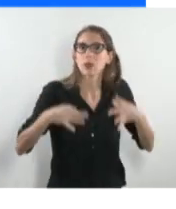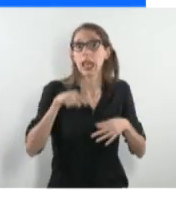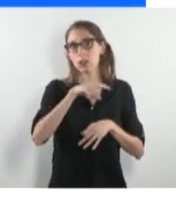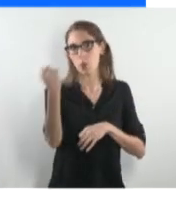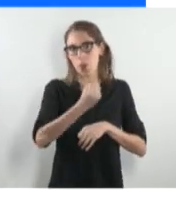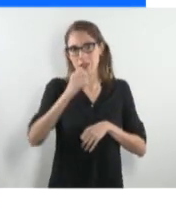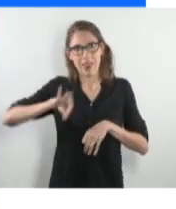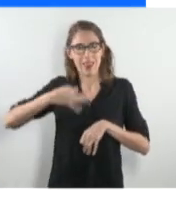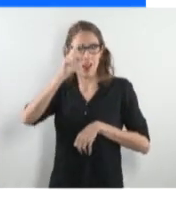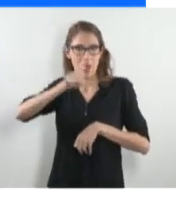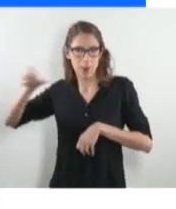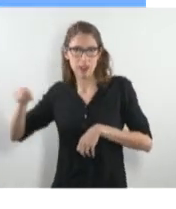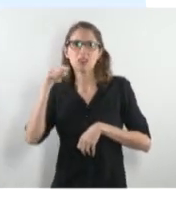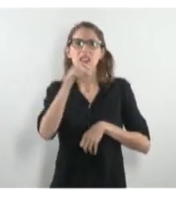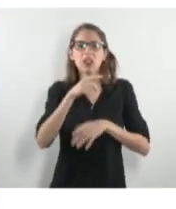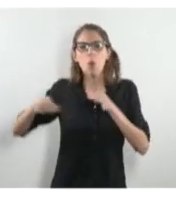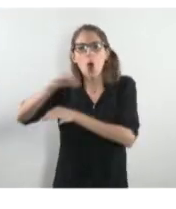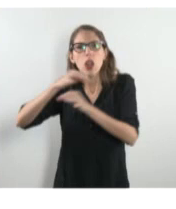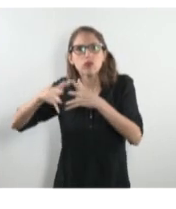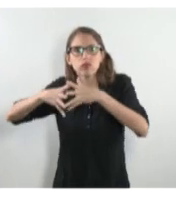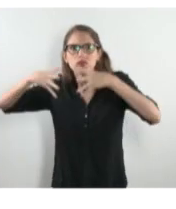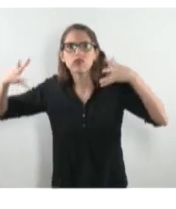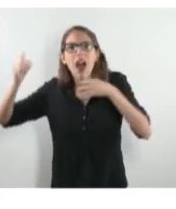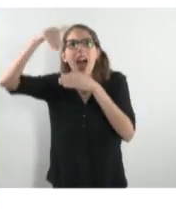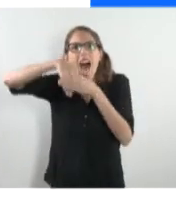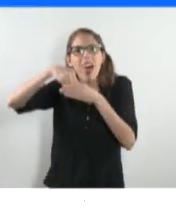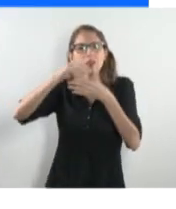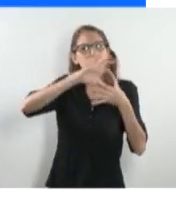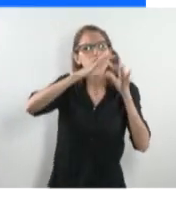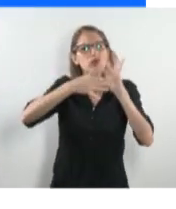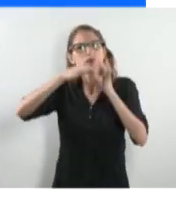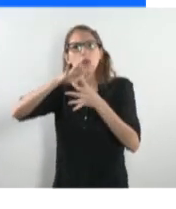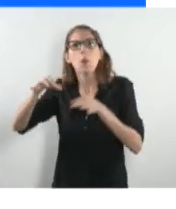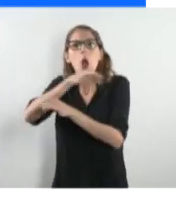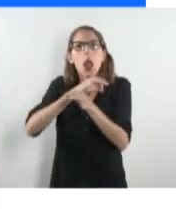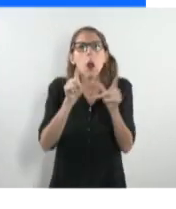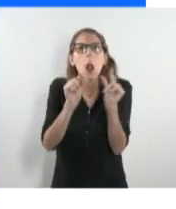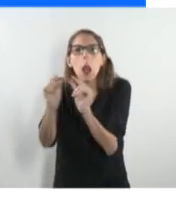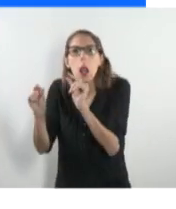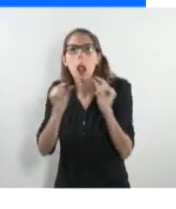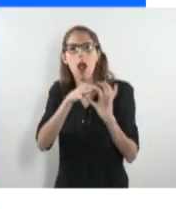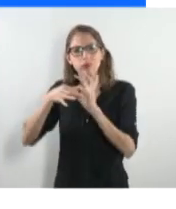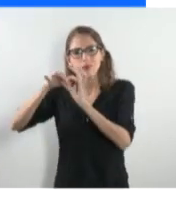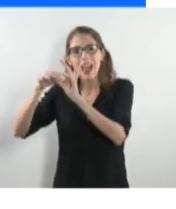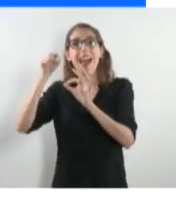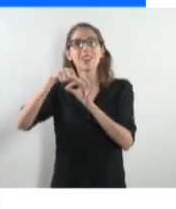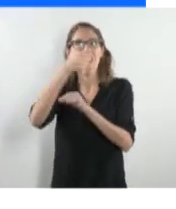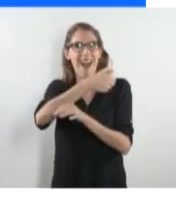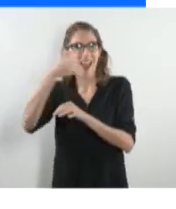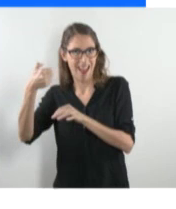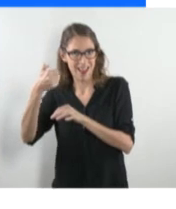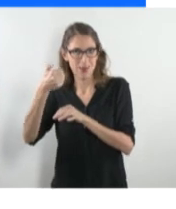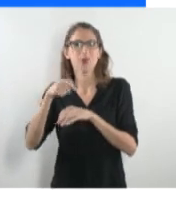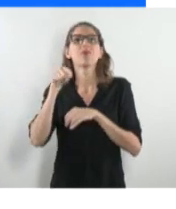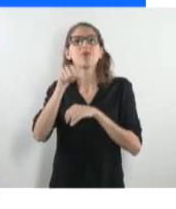vida. Son macromoléculas conformadas por la unión de cadenas de moléculas más pequeñas que se llaman aminoácidos. En los seres